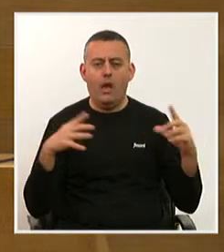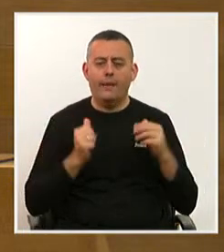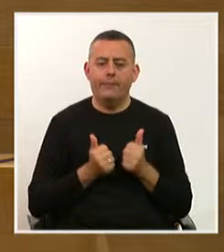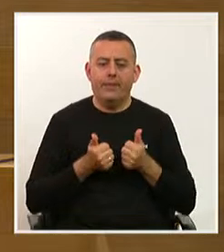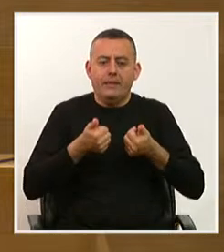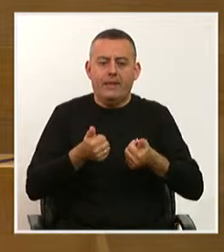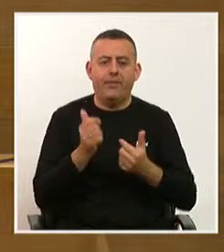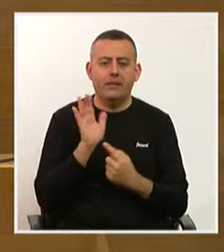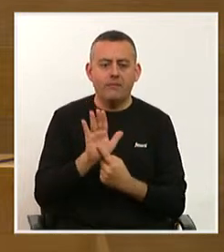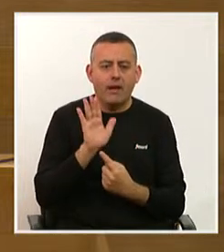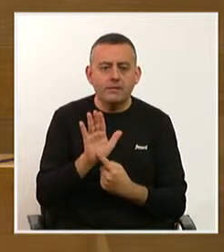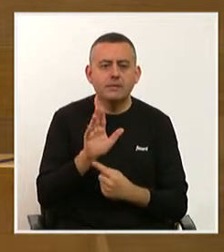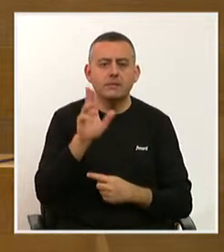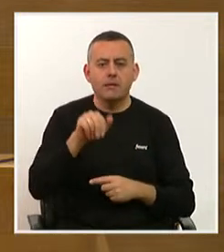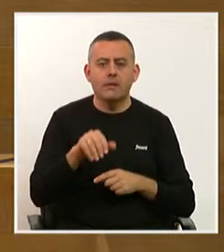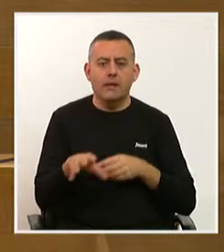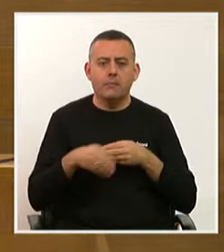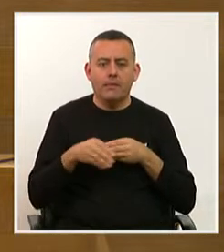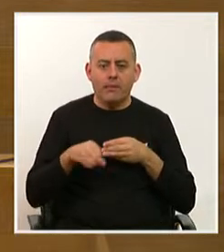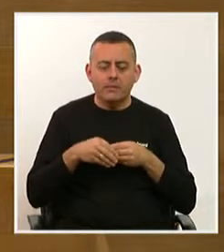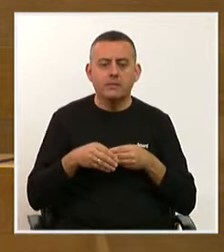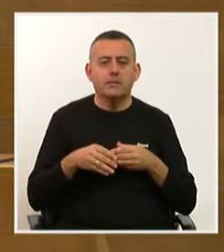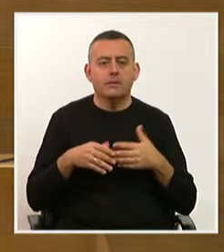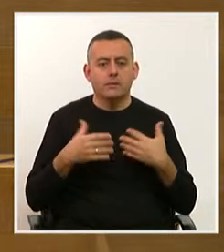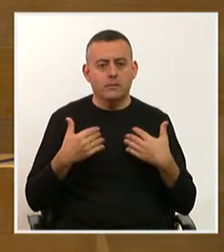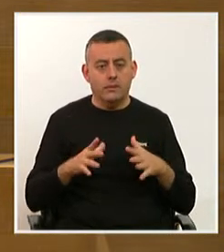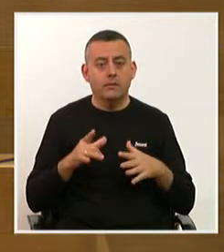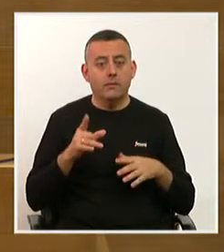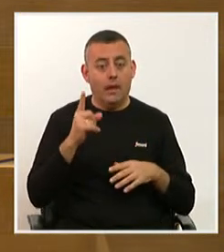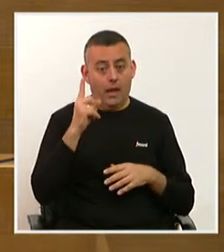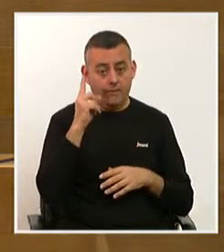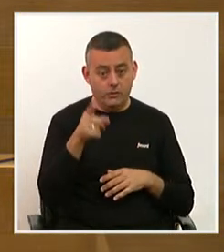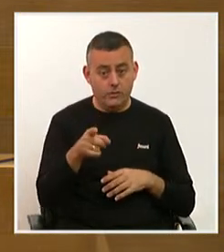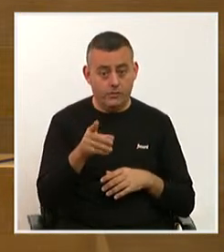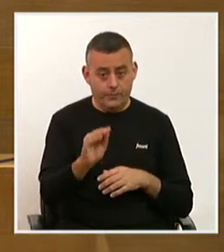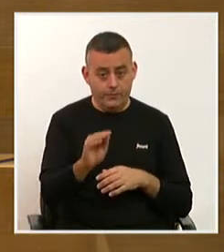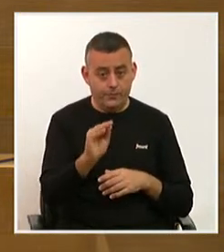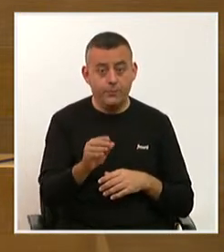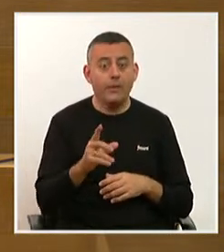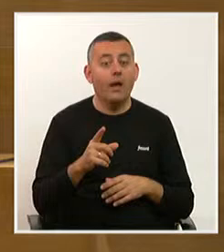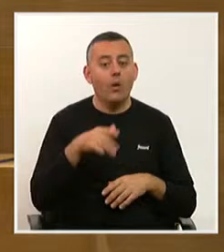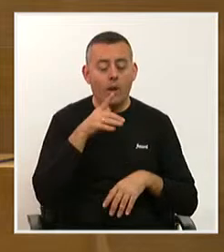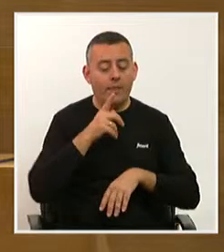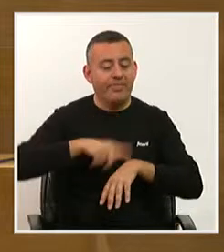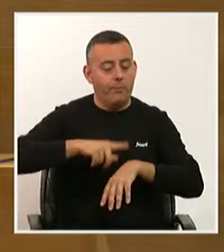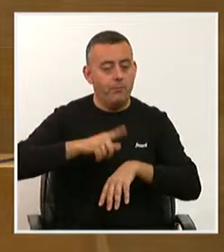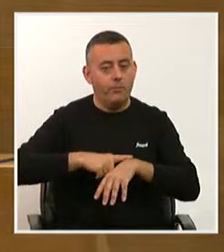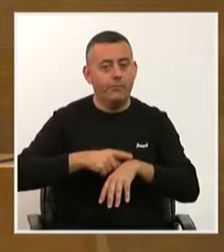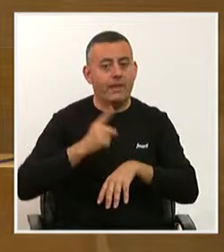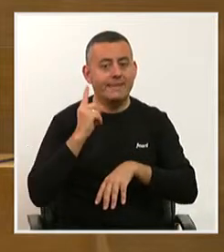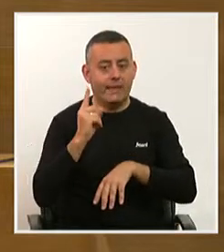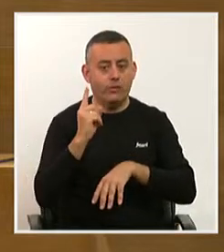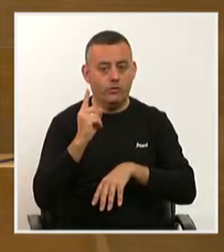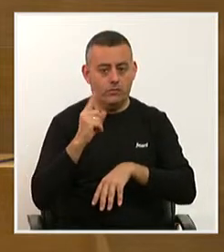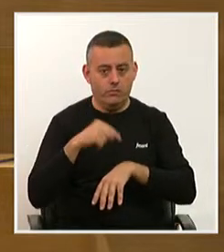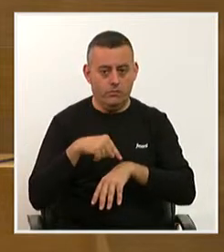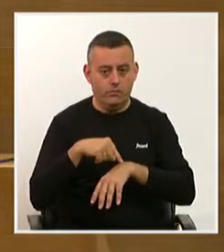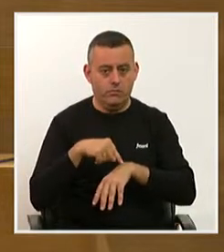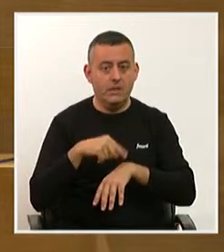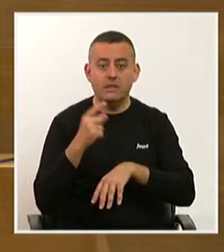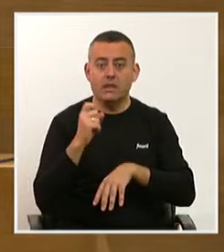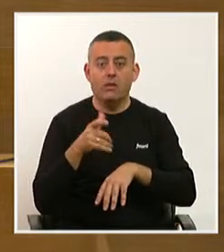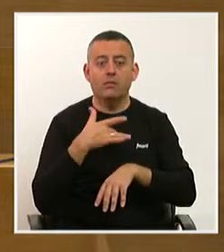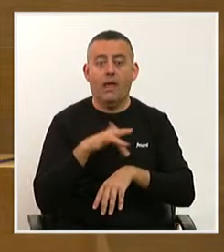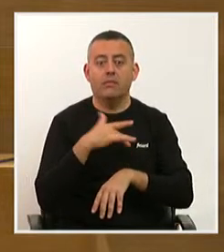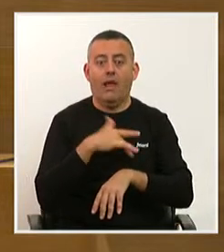ser más estrictos con con los tiempos le aviso a toas sus sus señorías porque si no se va se va a alargar demasiado